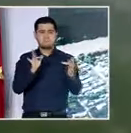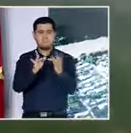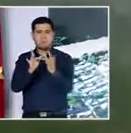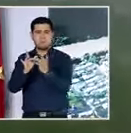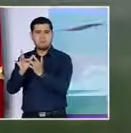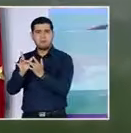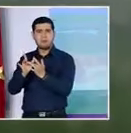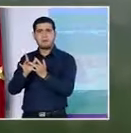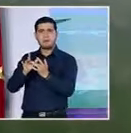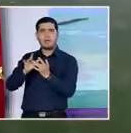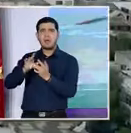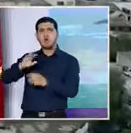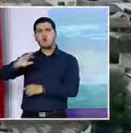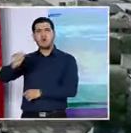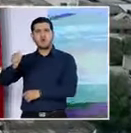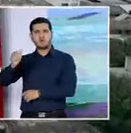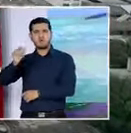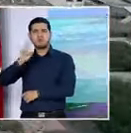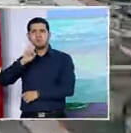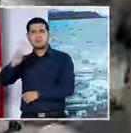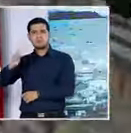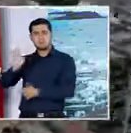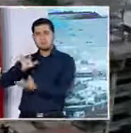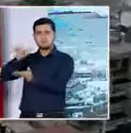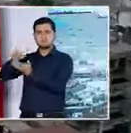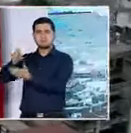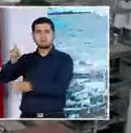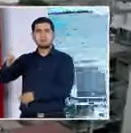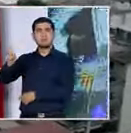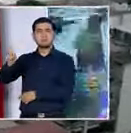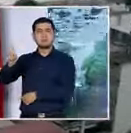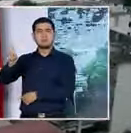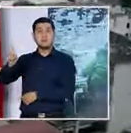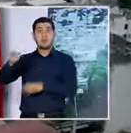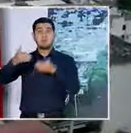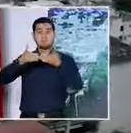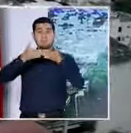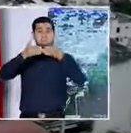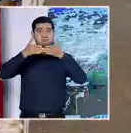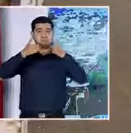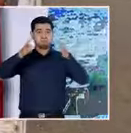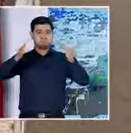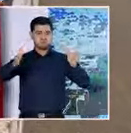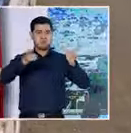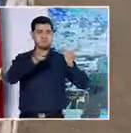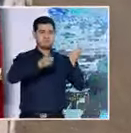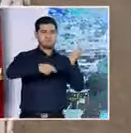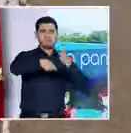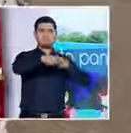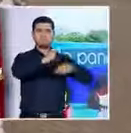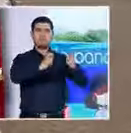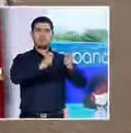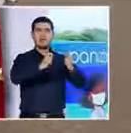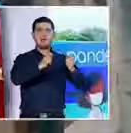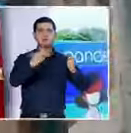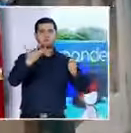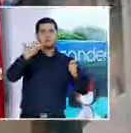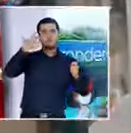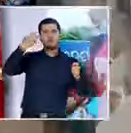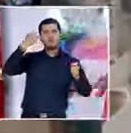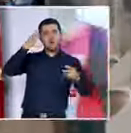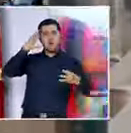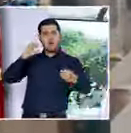estado Zulia, de Venezuela. Dicen que somos la vitrina comercial de Colombia, por la hermandad histórica con el vecino país que nos valió para ser